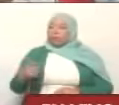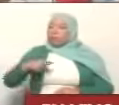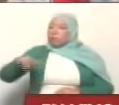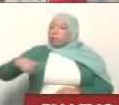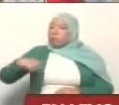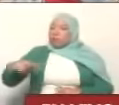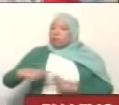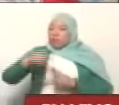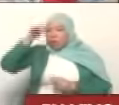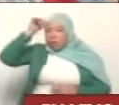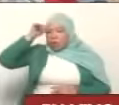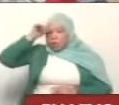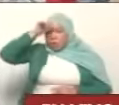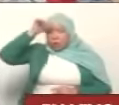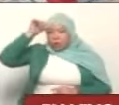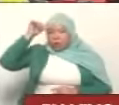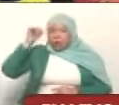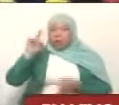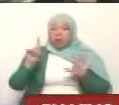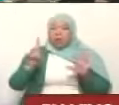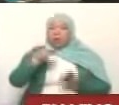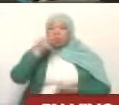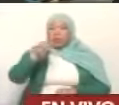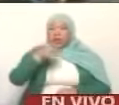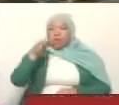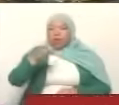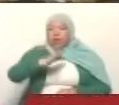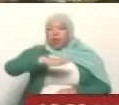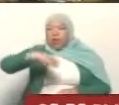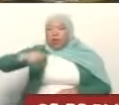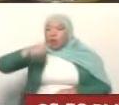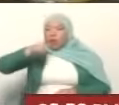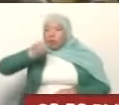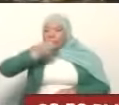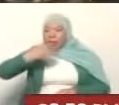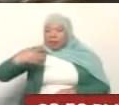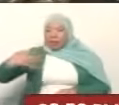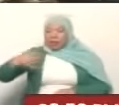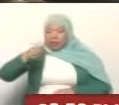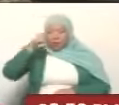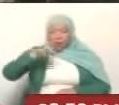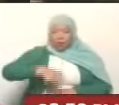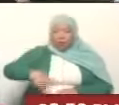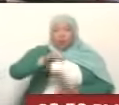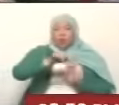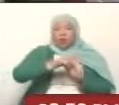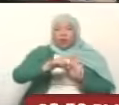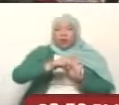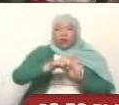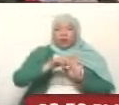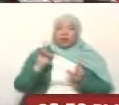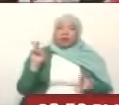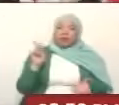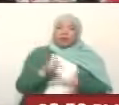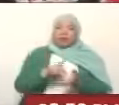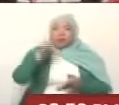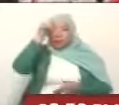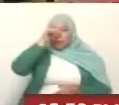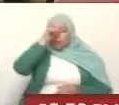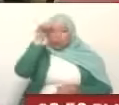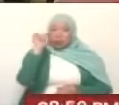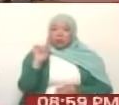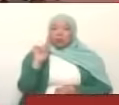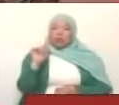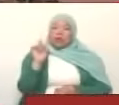vemos el domingo a las 6 de la tarde en Agua Blanca. Y nos veíamos el domingo, ella llegaba puntual como